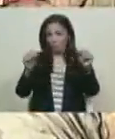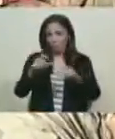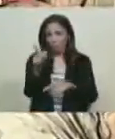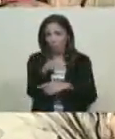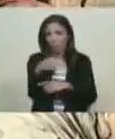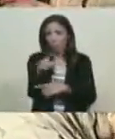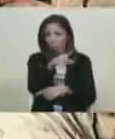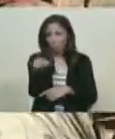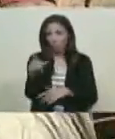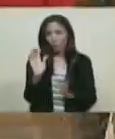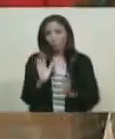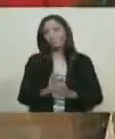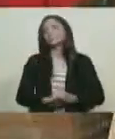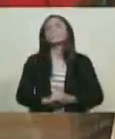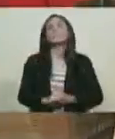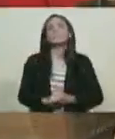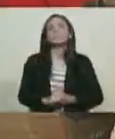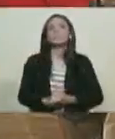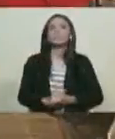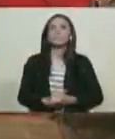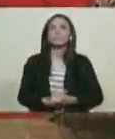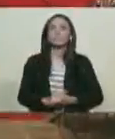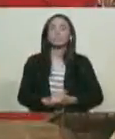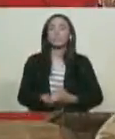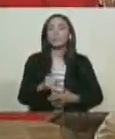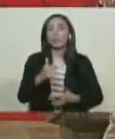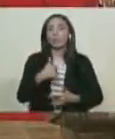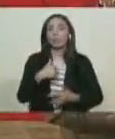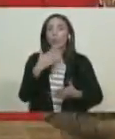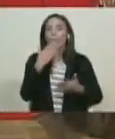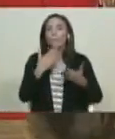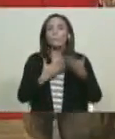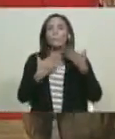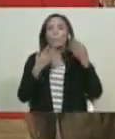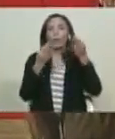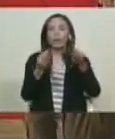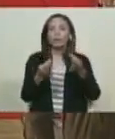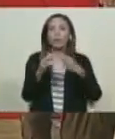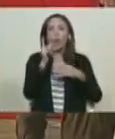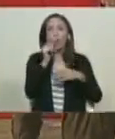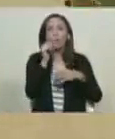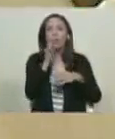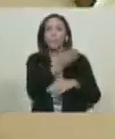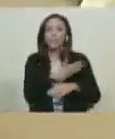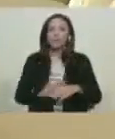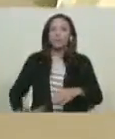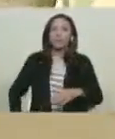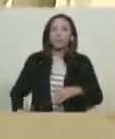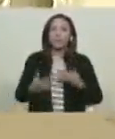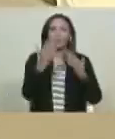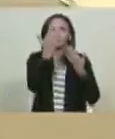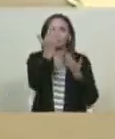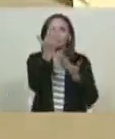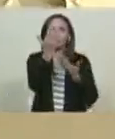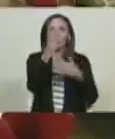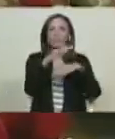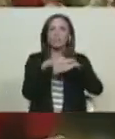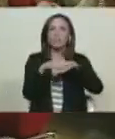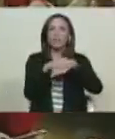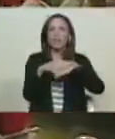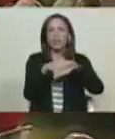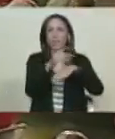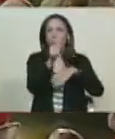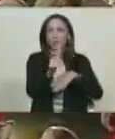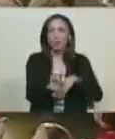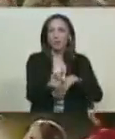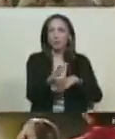Yo les propongo, compañero presidente del Metro, Vega González, compañeros ministros, ministras,